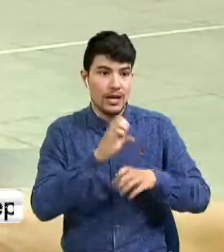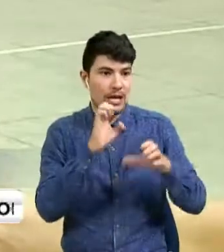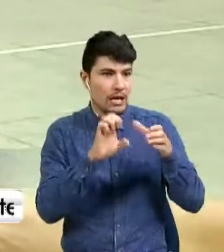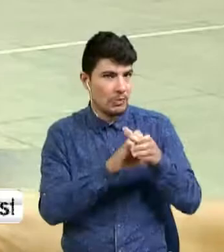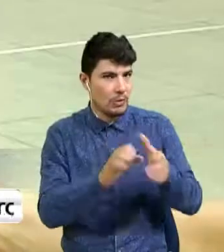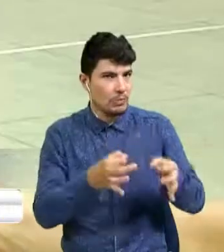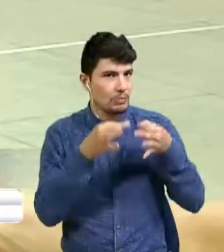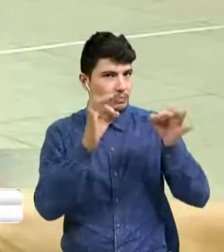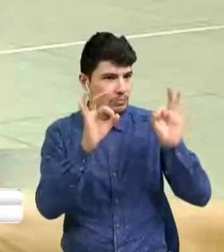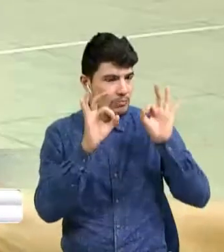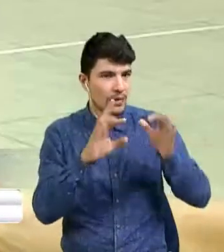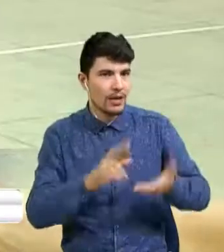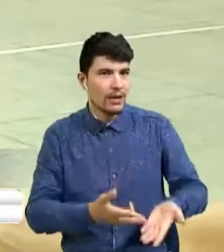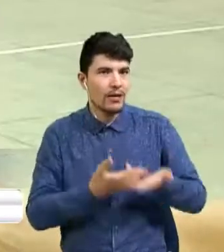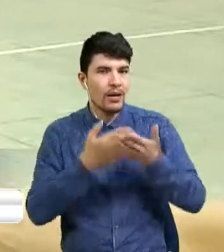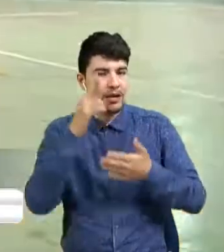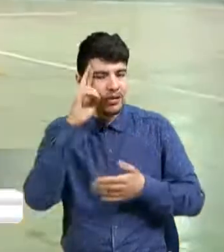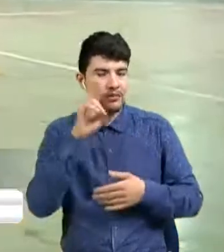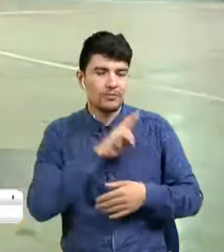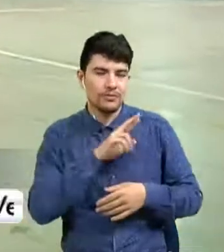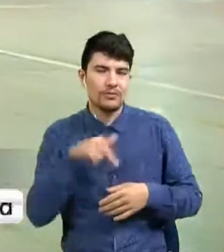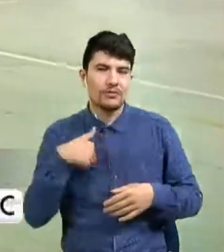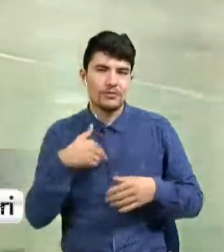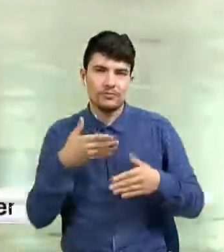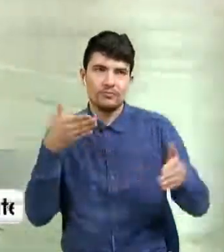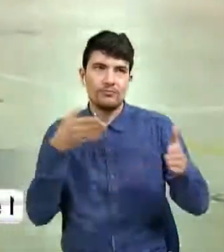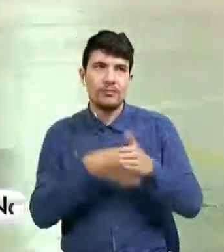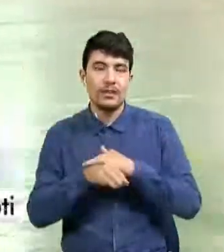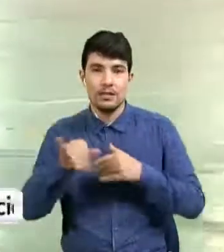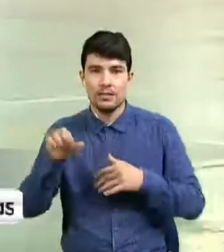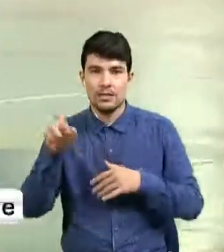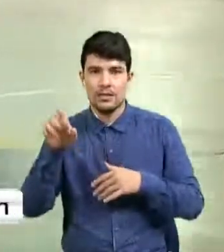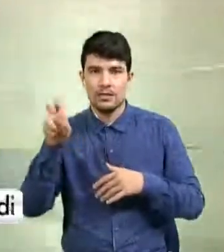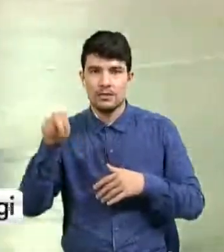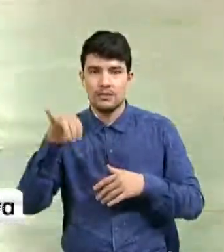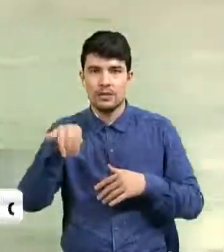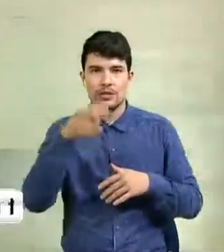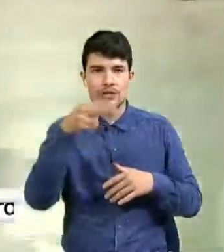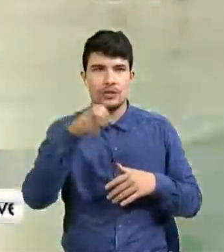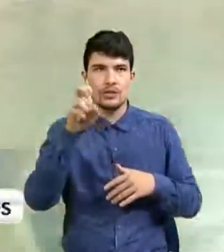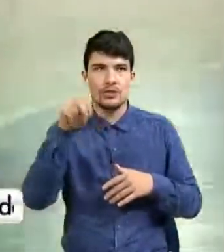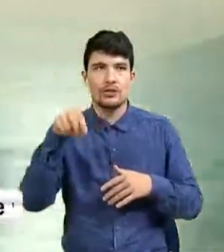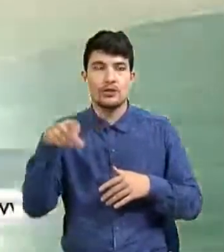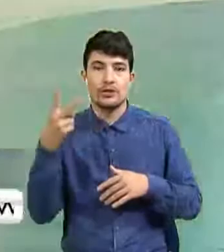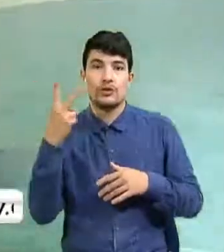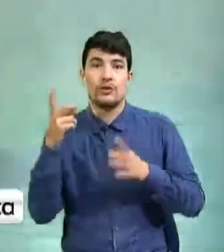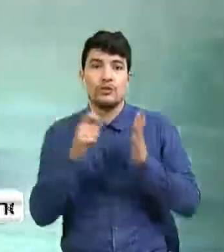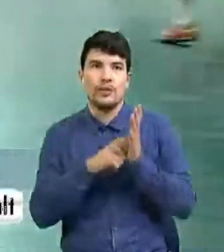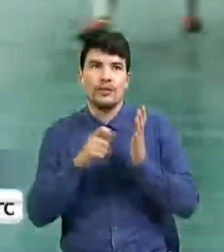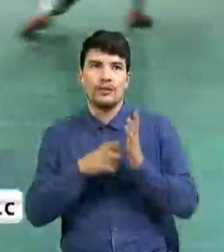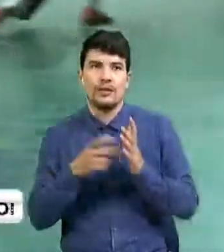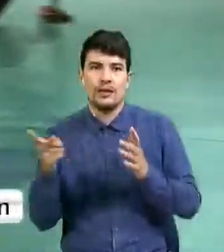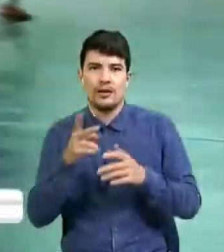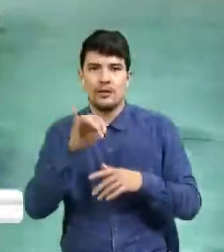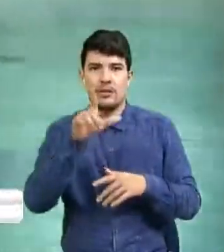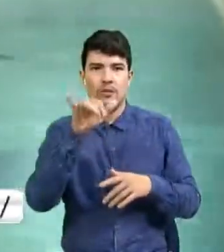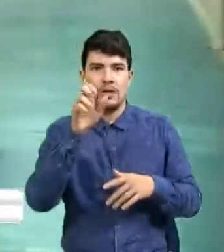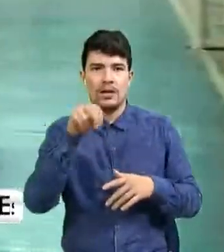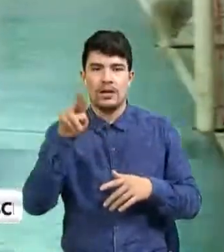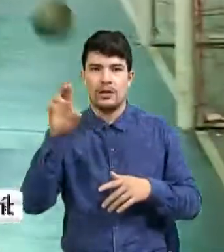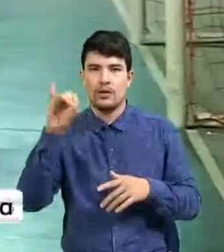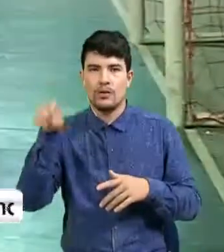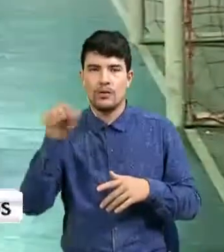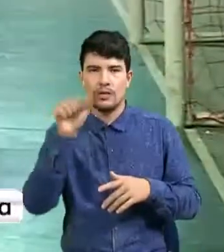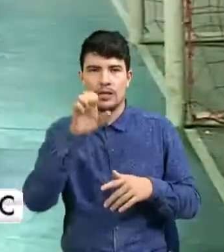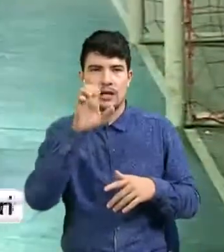y creo que fuimos contundentes en el contragolpe jason jaramillo y jon ver veo en dos ocasiones julián rojas edwis